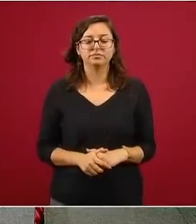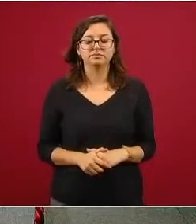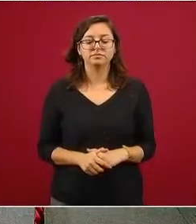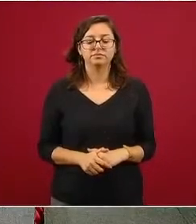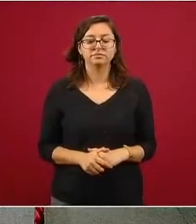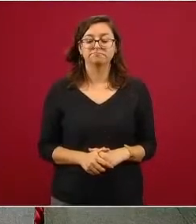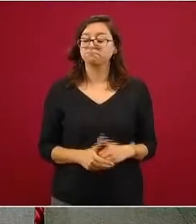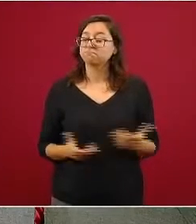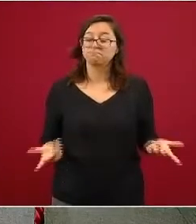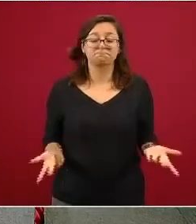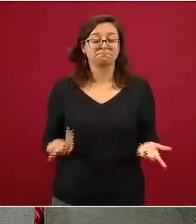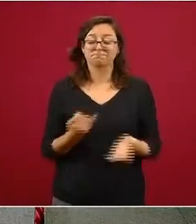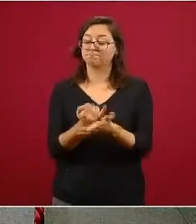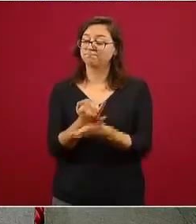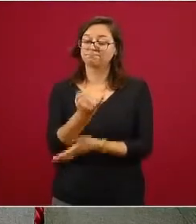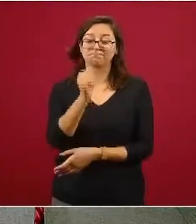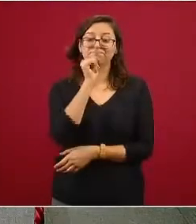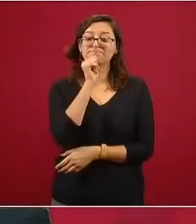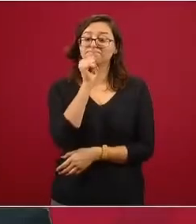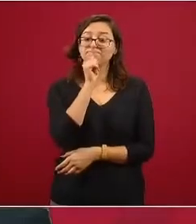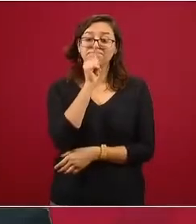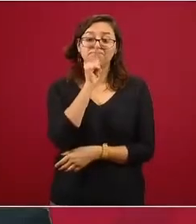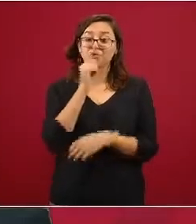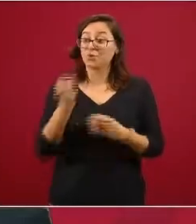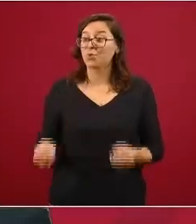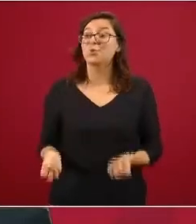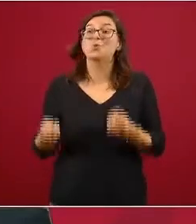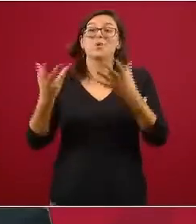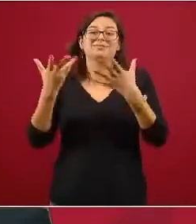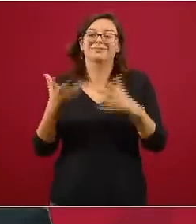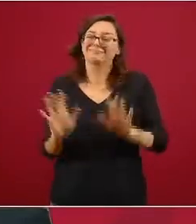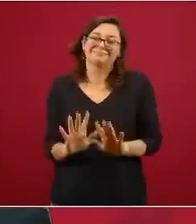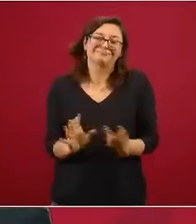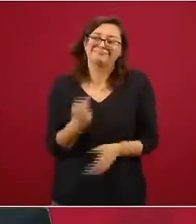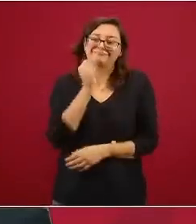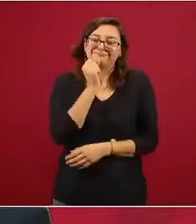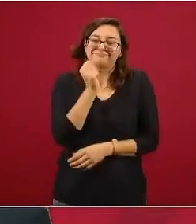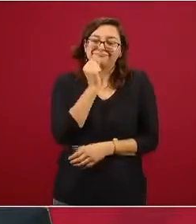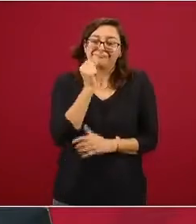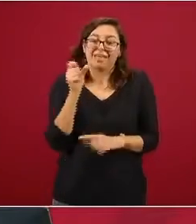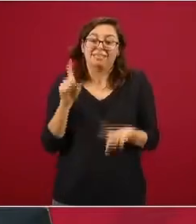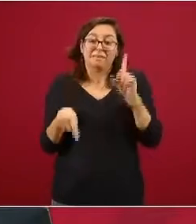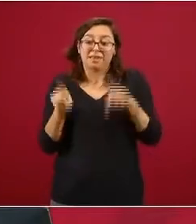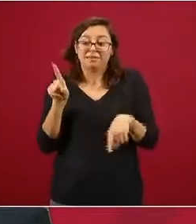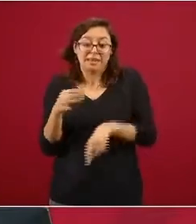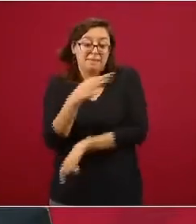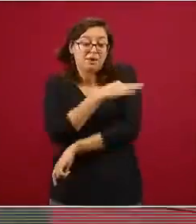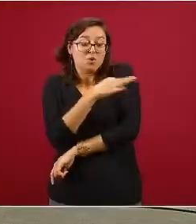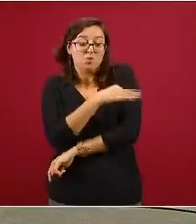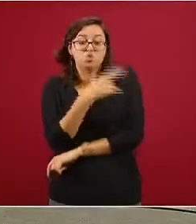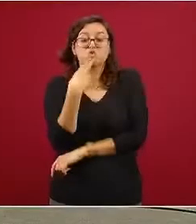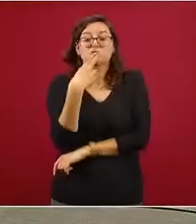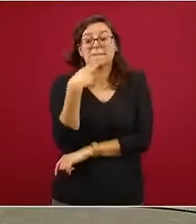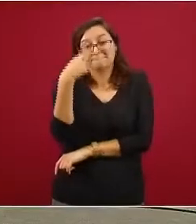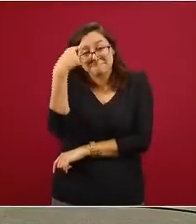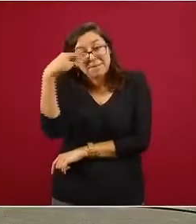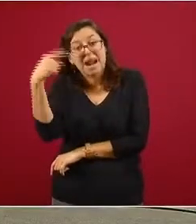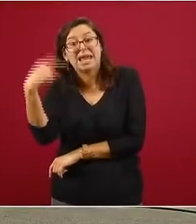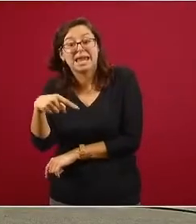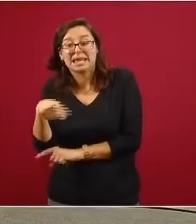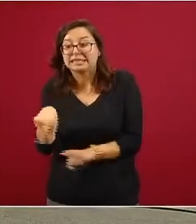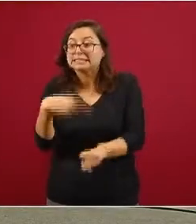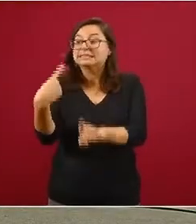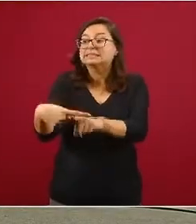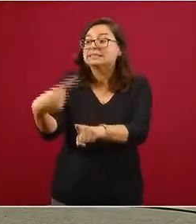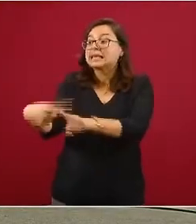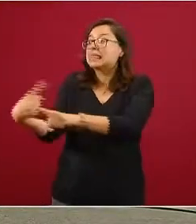No se puede definir por el momento el número de piezas precisamente porque depende del perfil de uso y el perfil de uso de cuáles